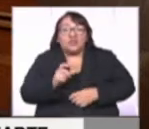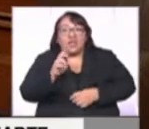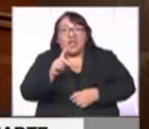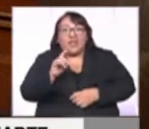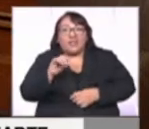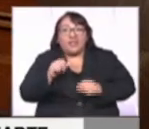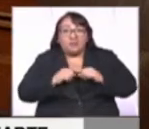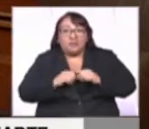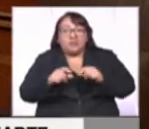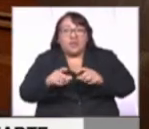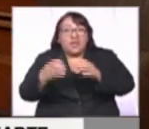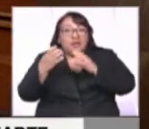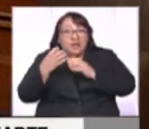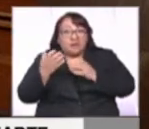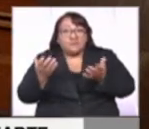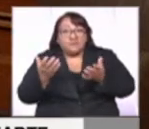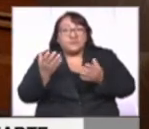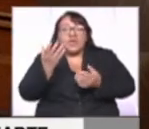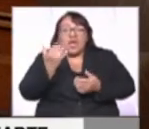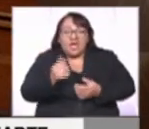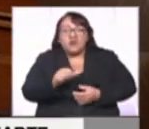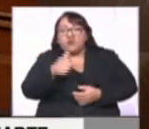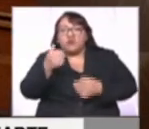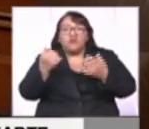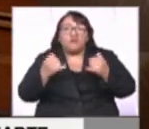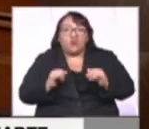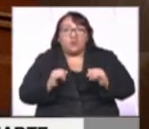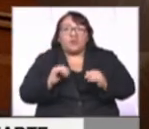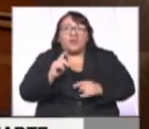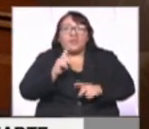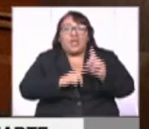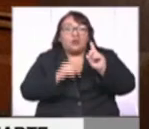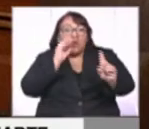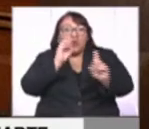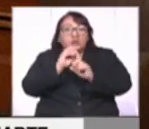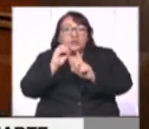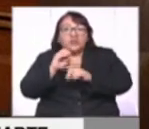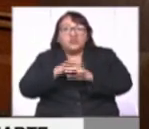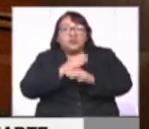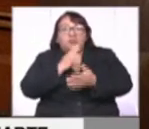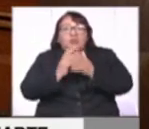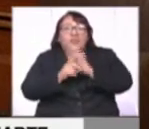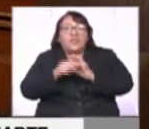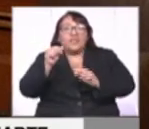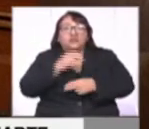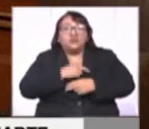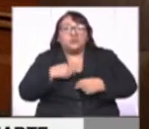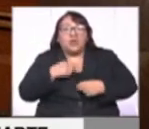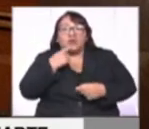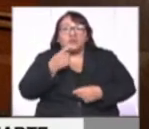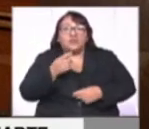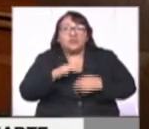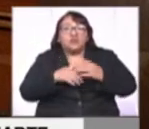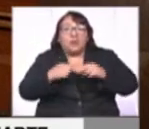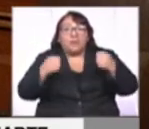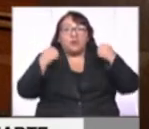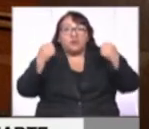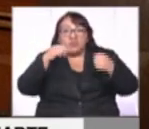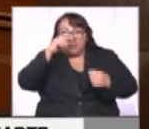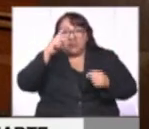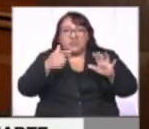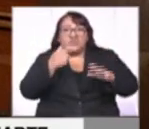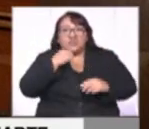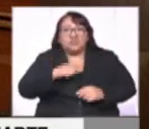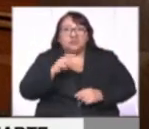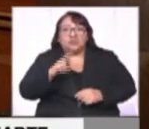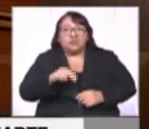para mantenerse en el cargo. Hay otro informe de las observaciones sobre la situación de los derechos humanos en el contexto de las protestas en el Perú el 7